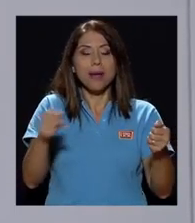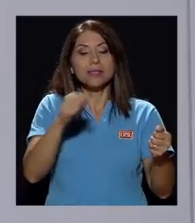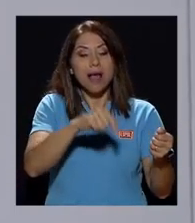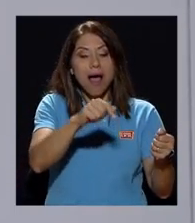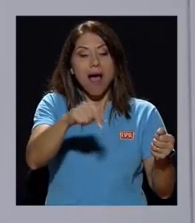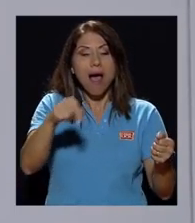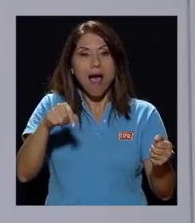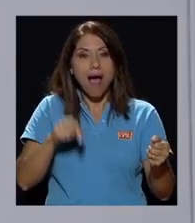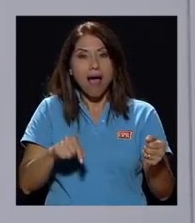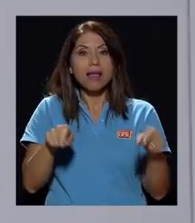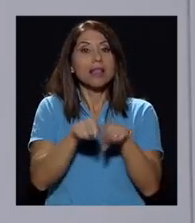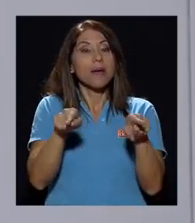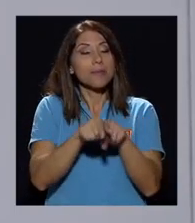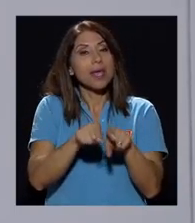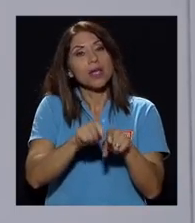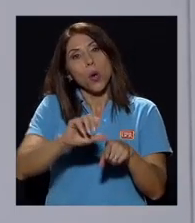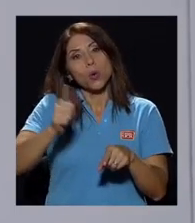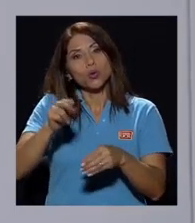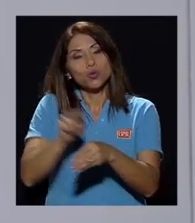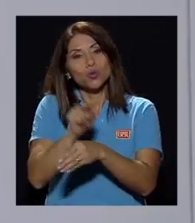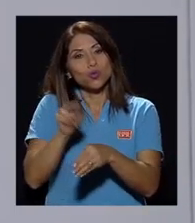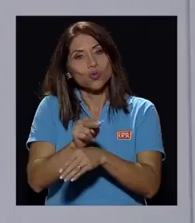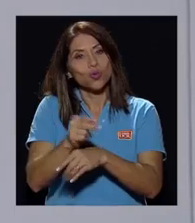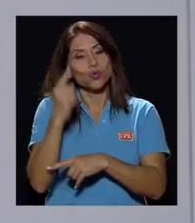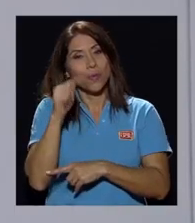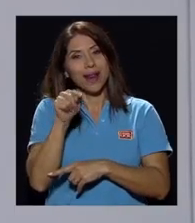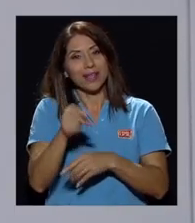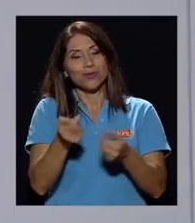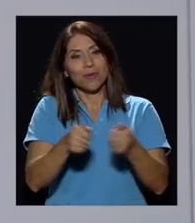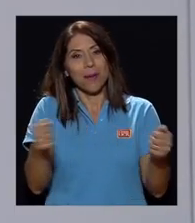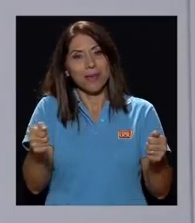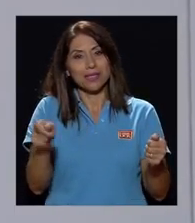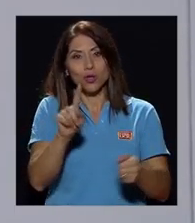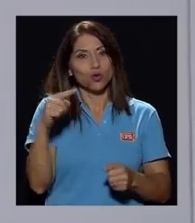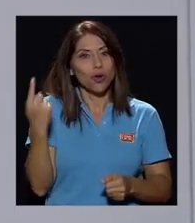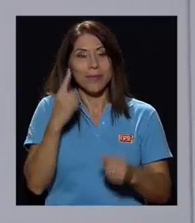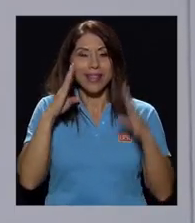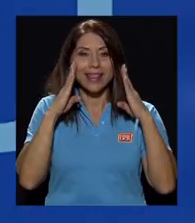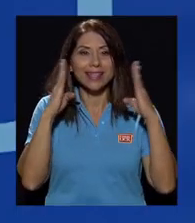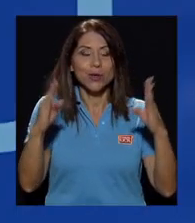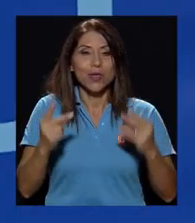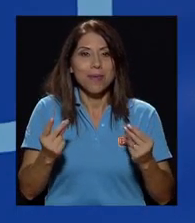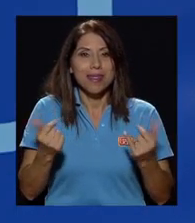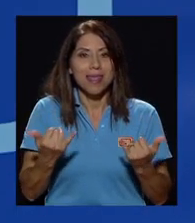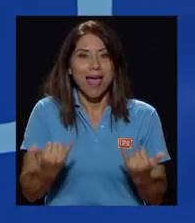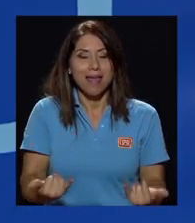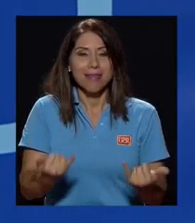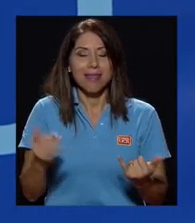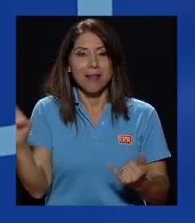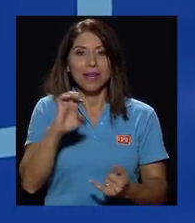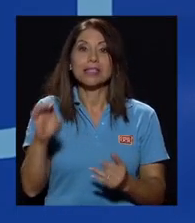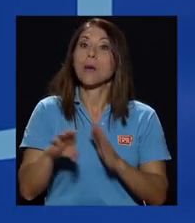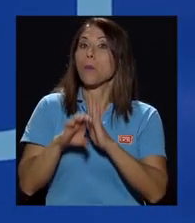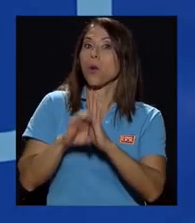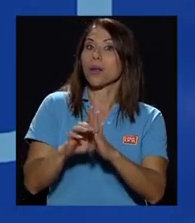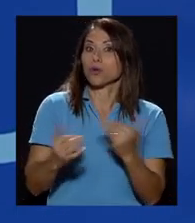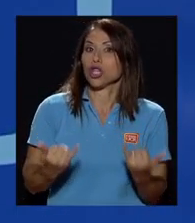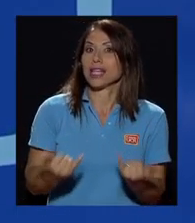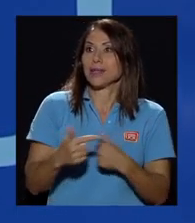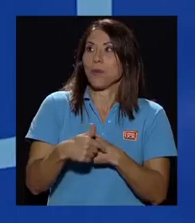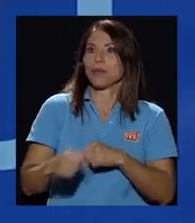vamos a tener otras vamos a tener otros usos para estos mapas además de la atención inmediata de la emergencia a ver entonces si en este momento temblará